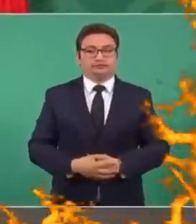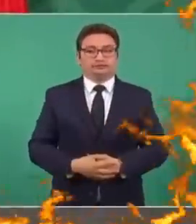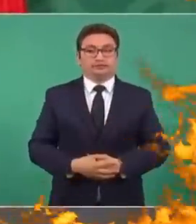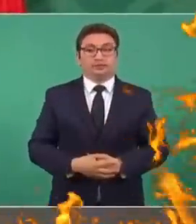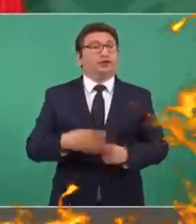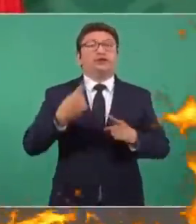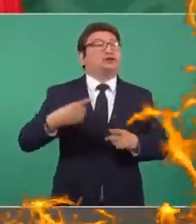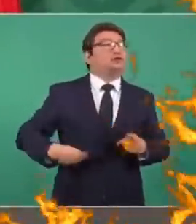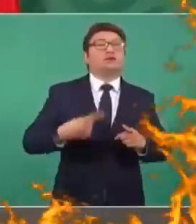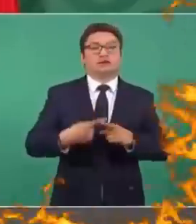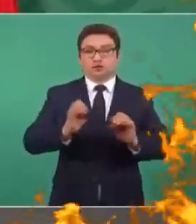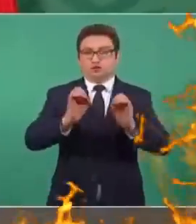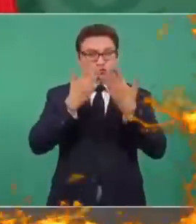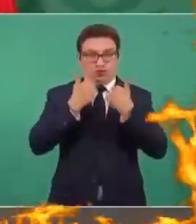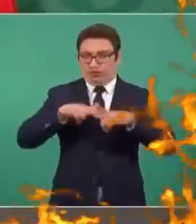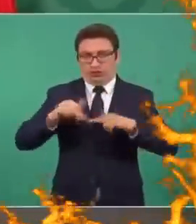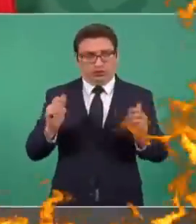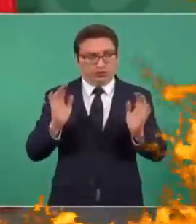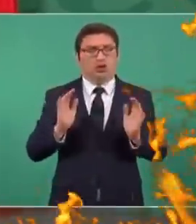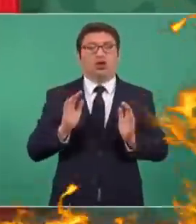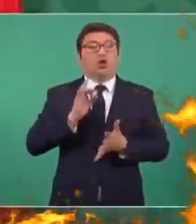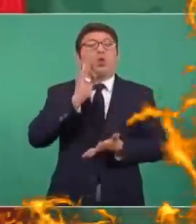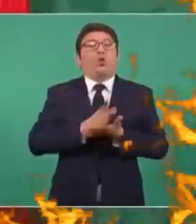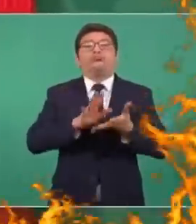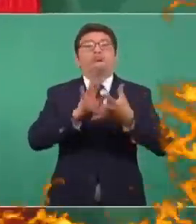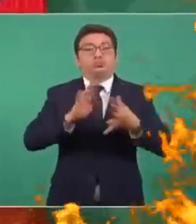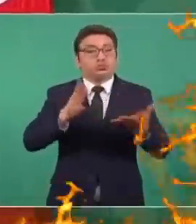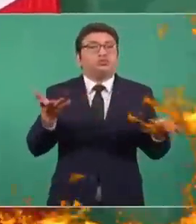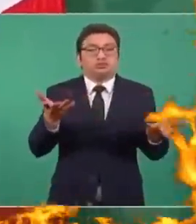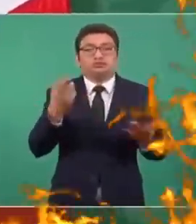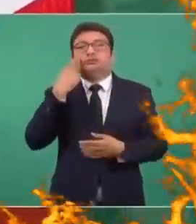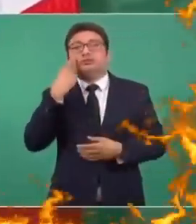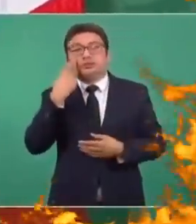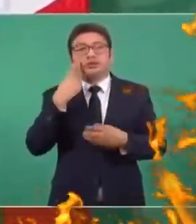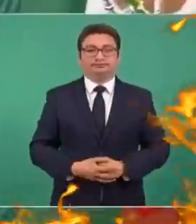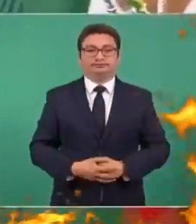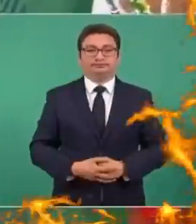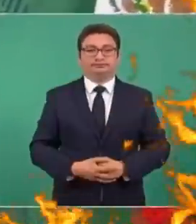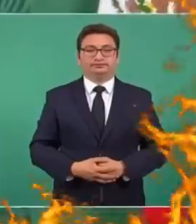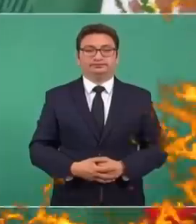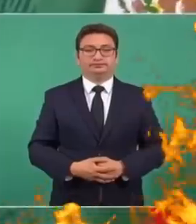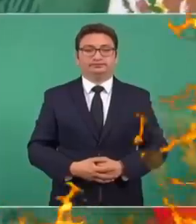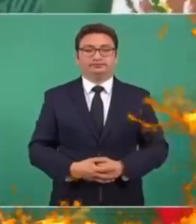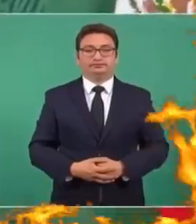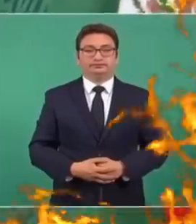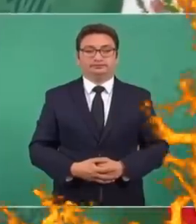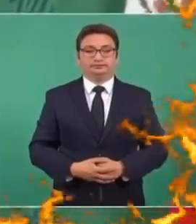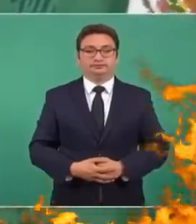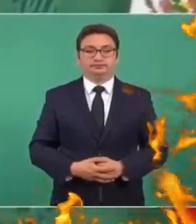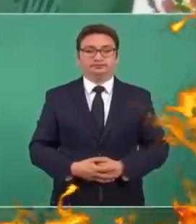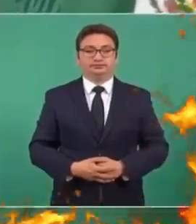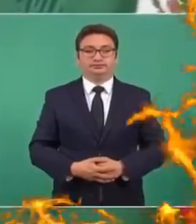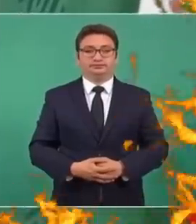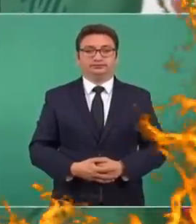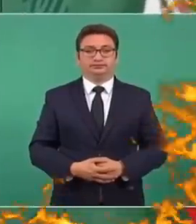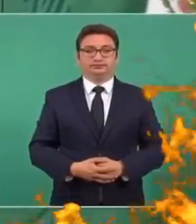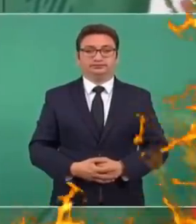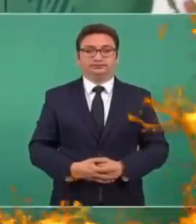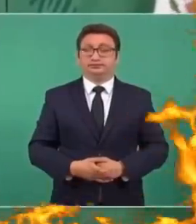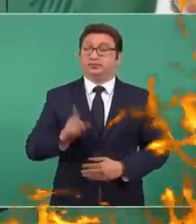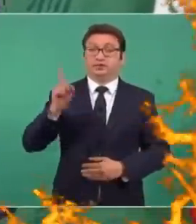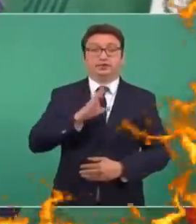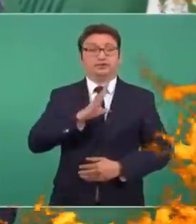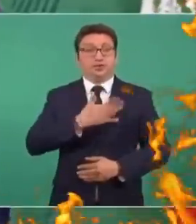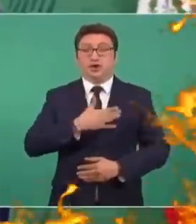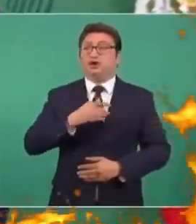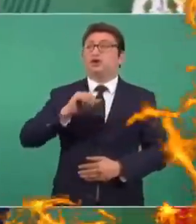No estoy culpando a nadie. Nada más es, a ver, vamos debatiendo y que ya nos ayuden también en